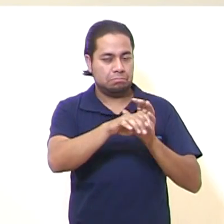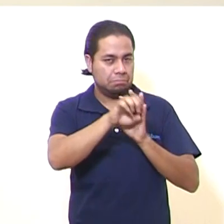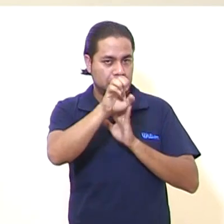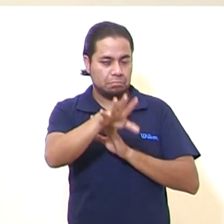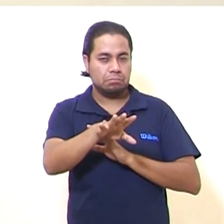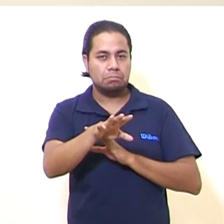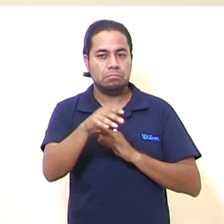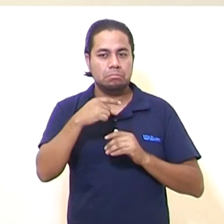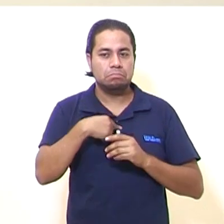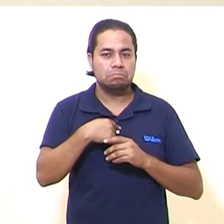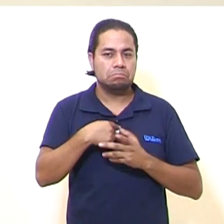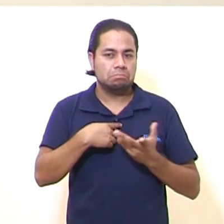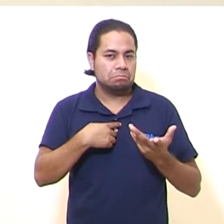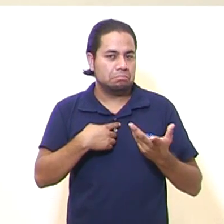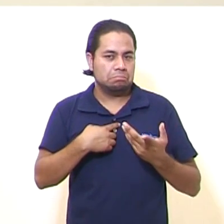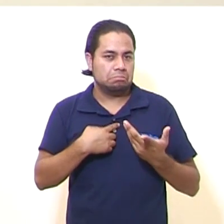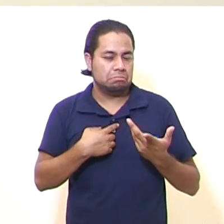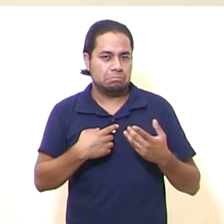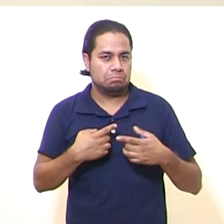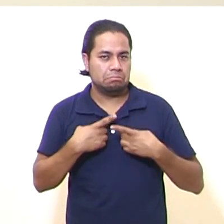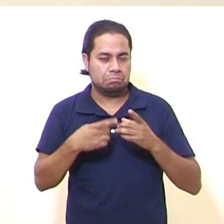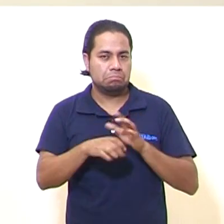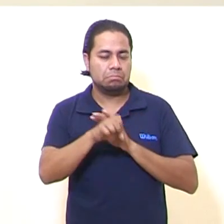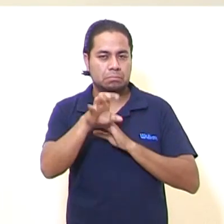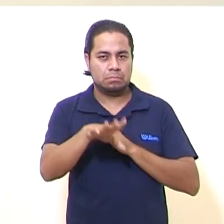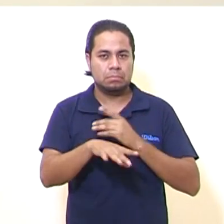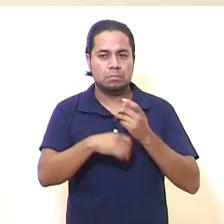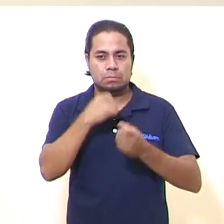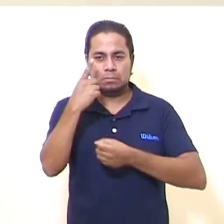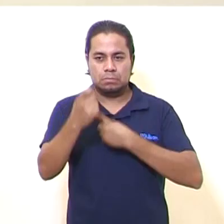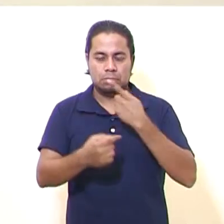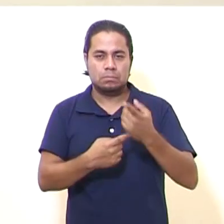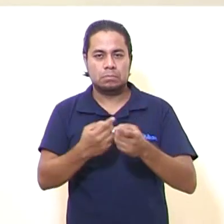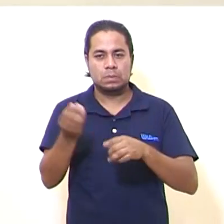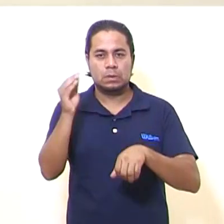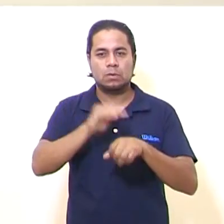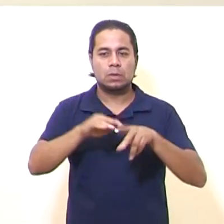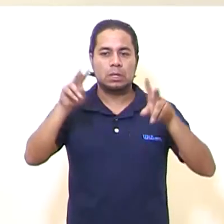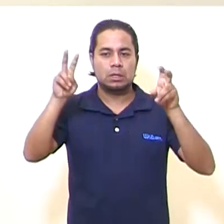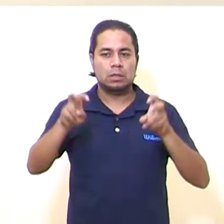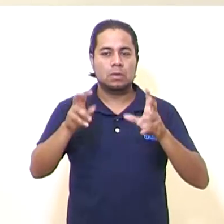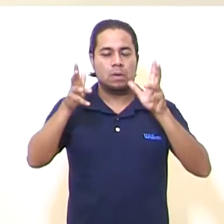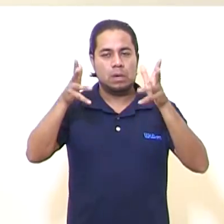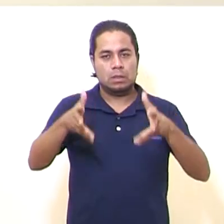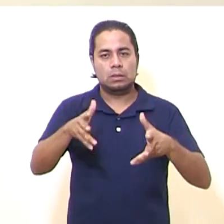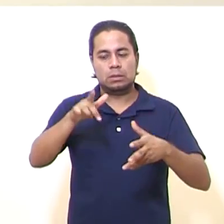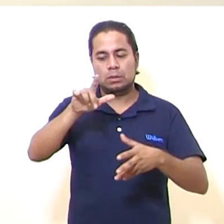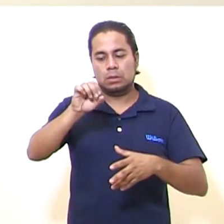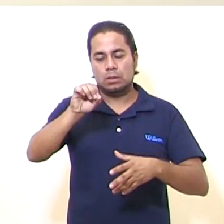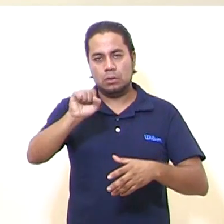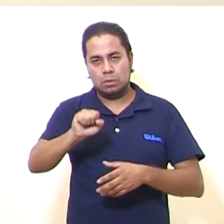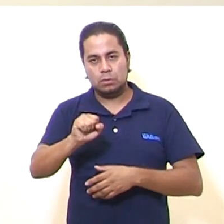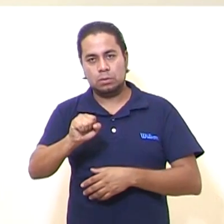ejemplo, habemos quienes utilizamos el título así, los